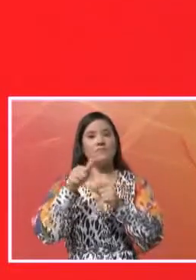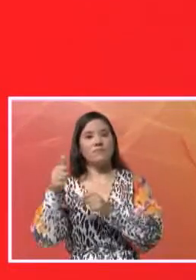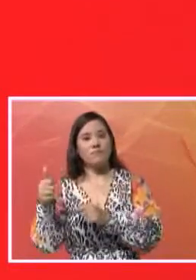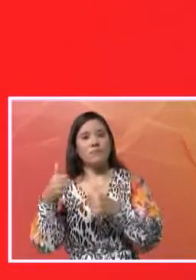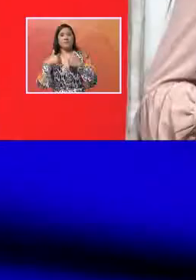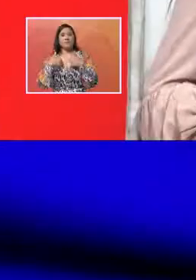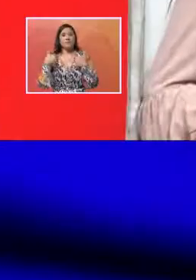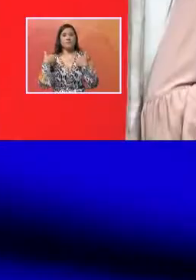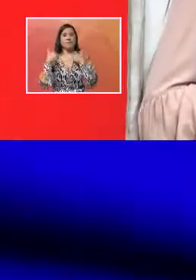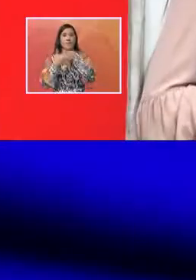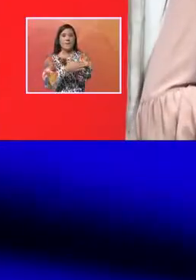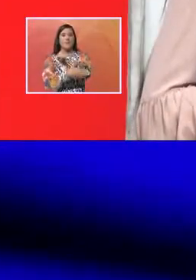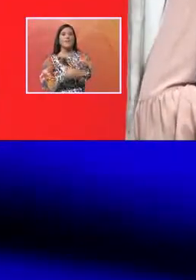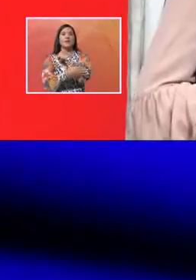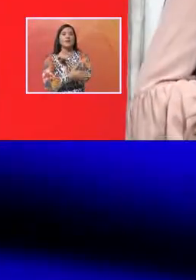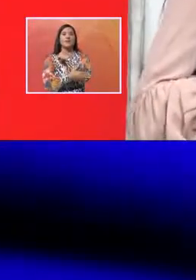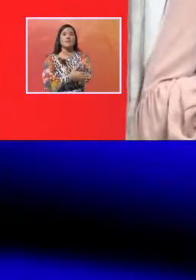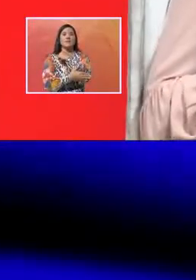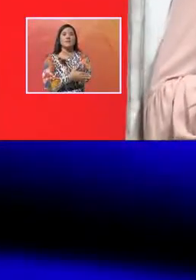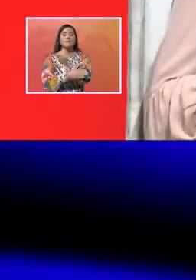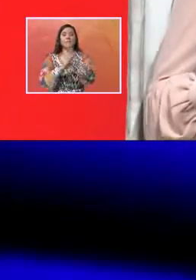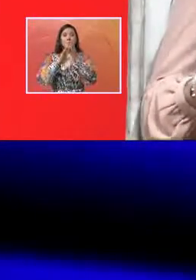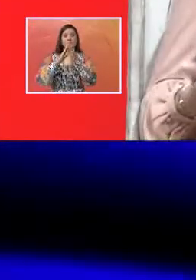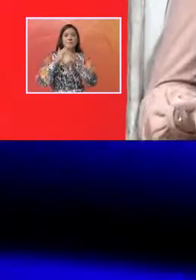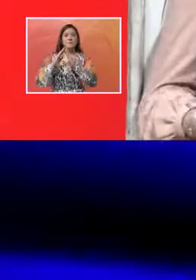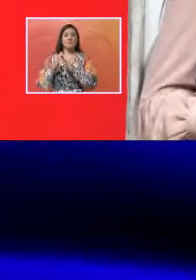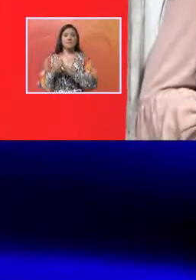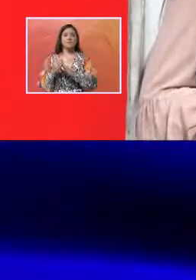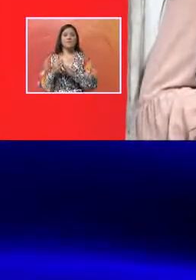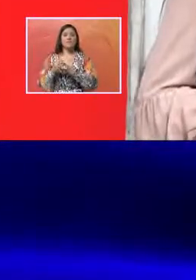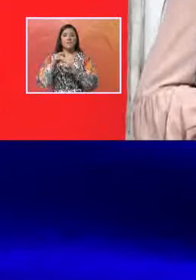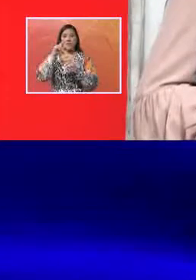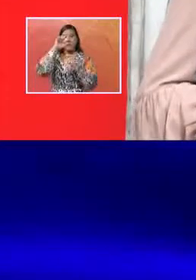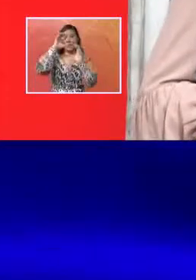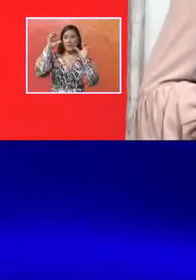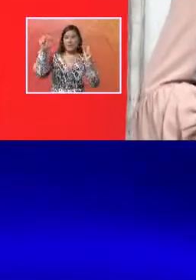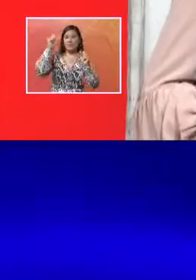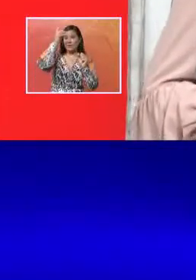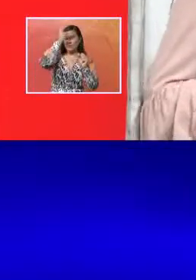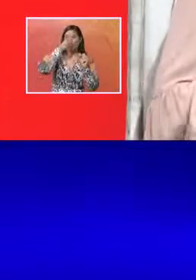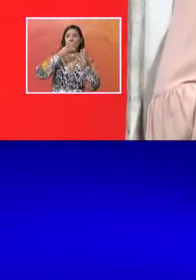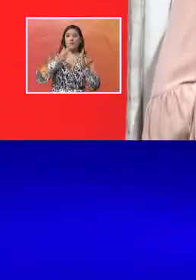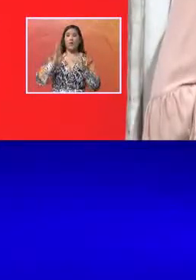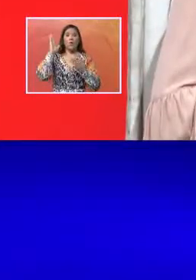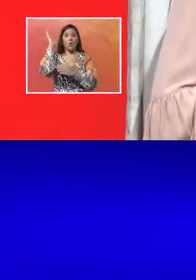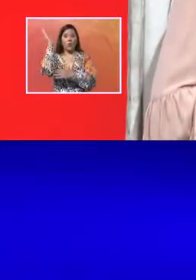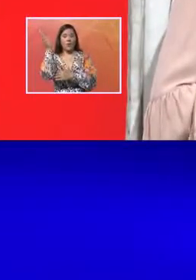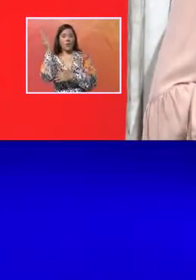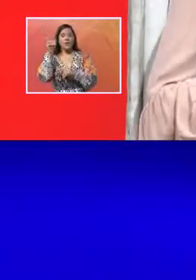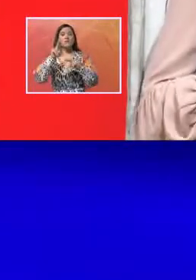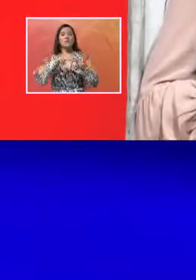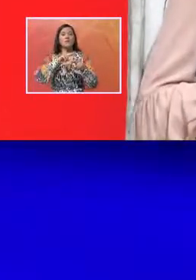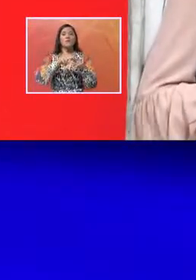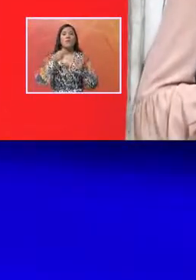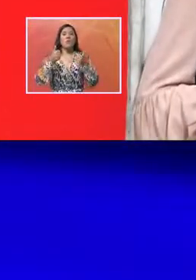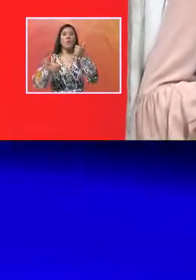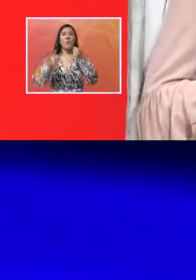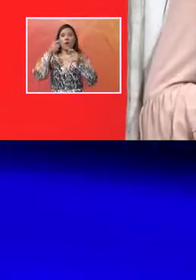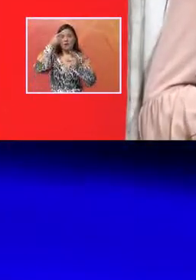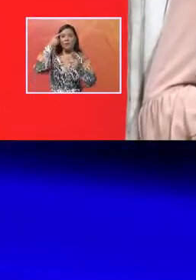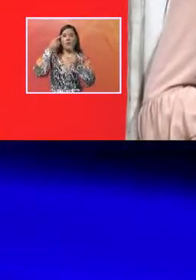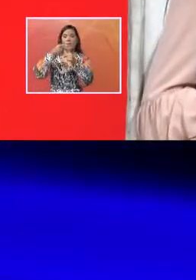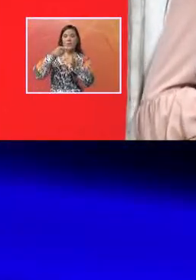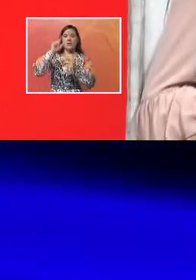anunciará el país en voz e incluso ya bueno pues el mismo presenta repubblica el congreso nacional cuál es la propuesta del